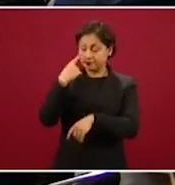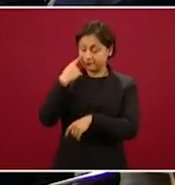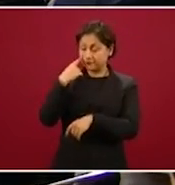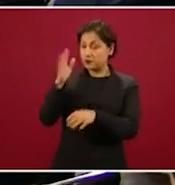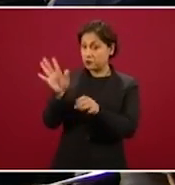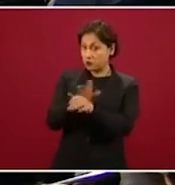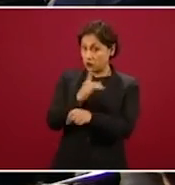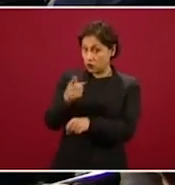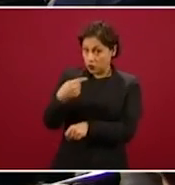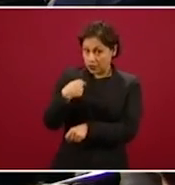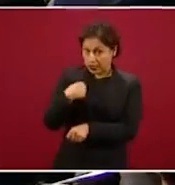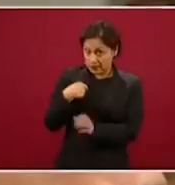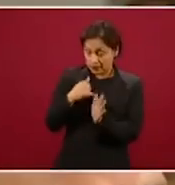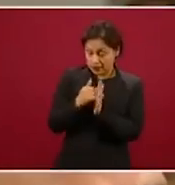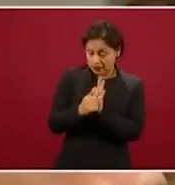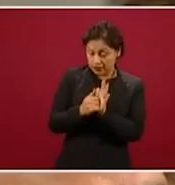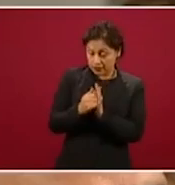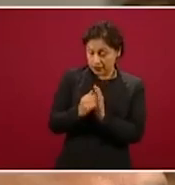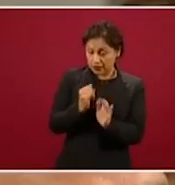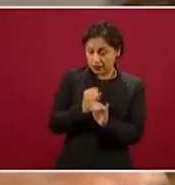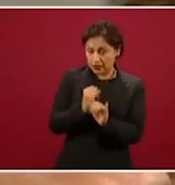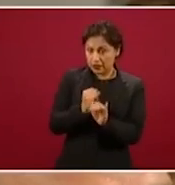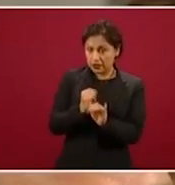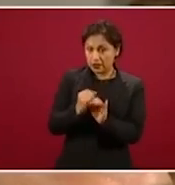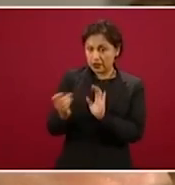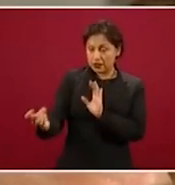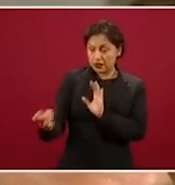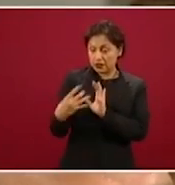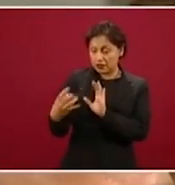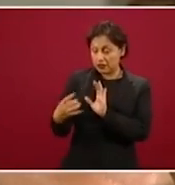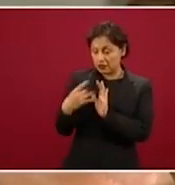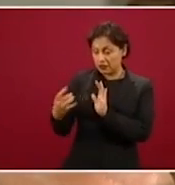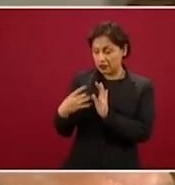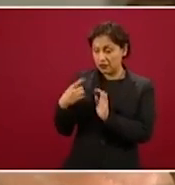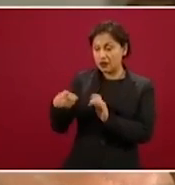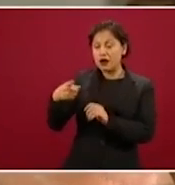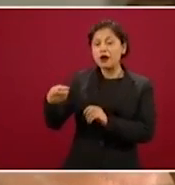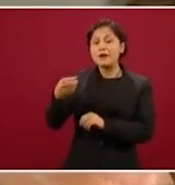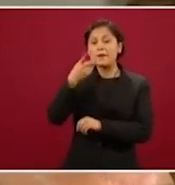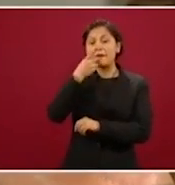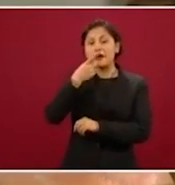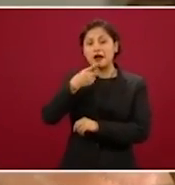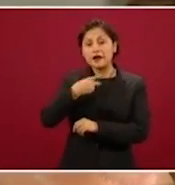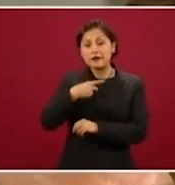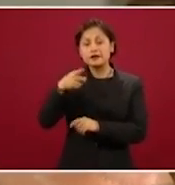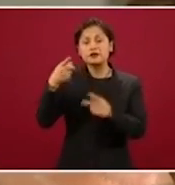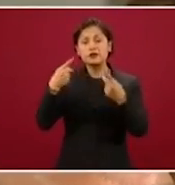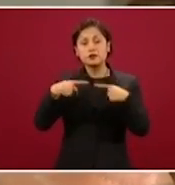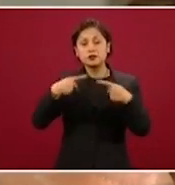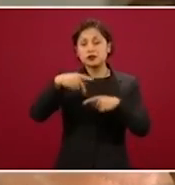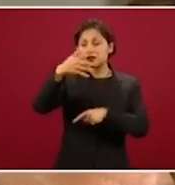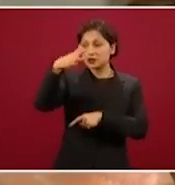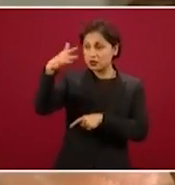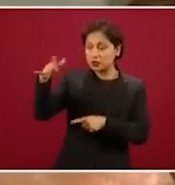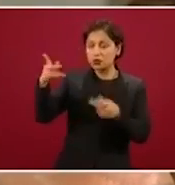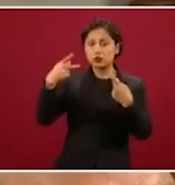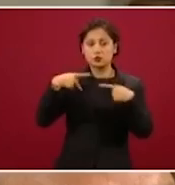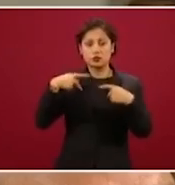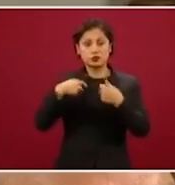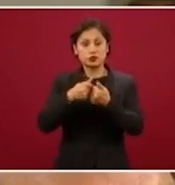dicho… beneficiarios de pensiones, de adultos mayores, de personas con discapacidad, que acuden a los centros